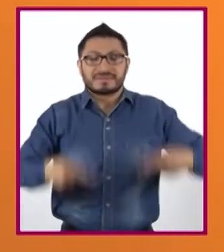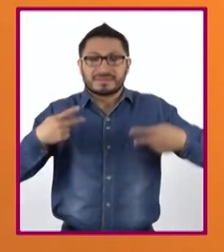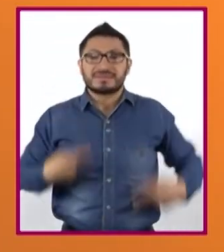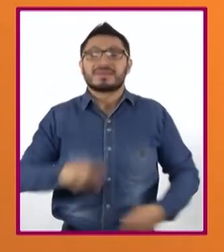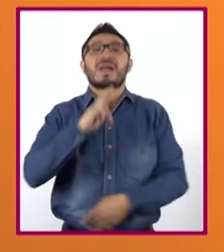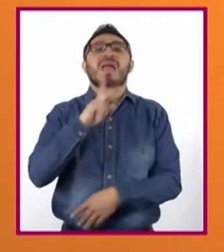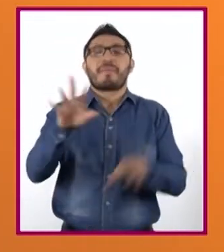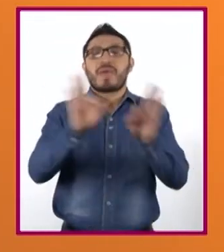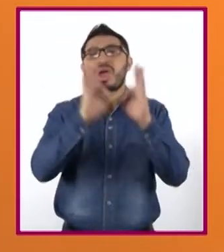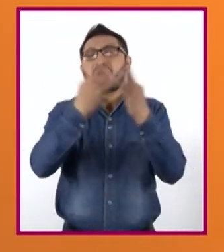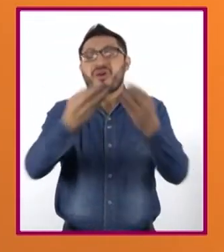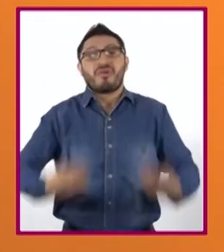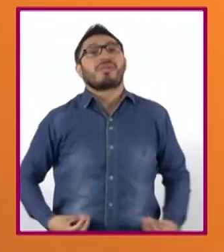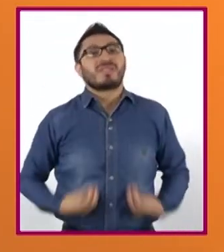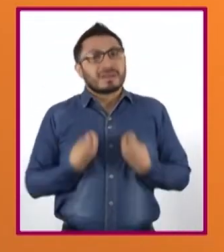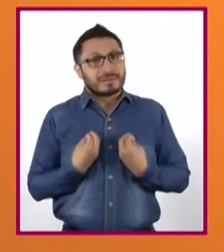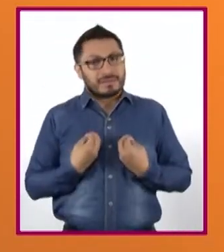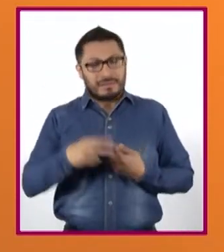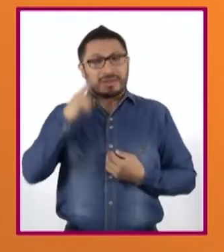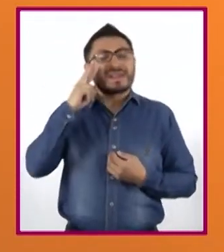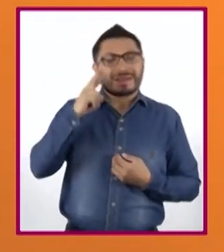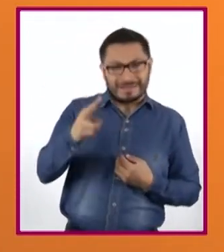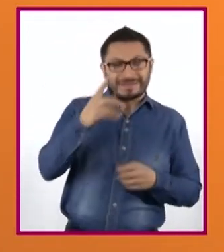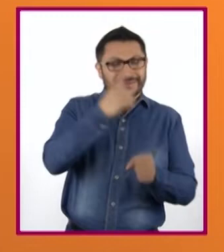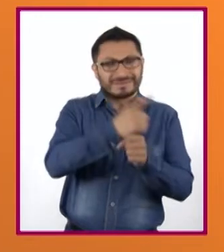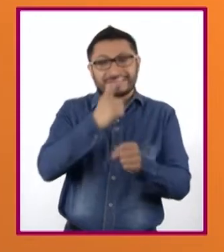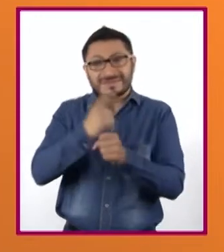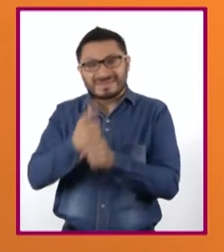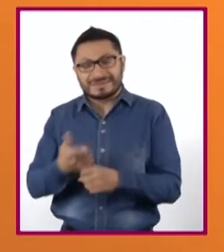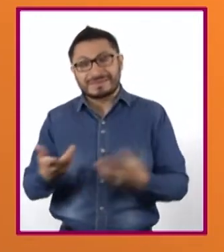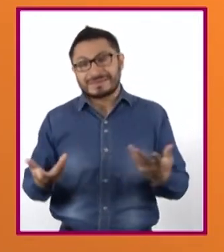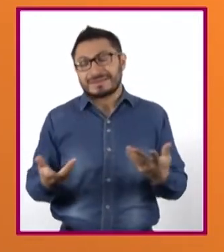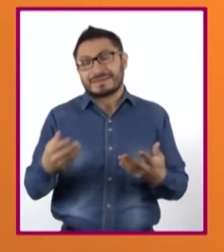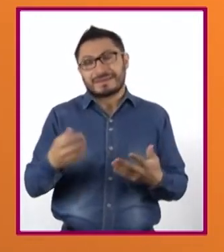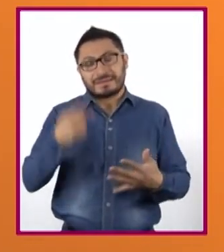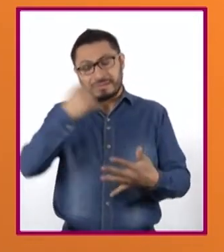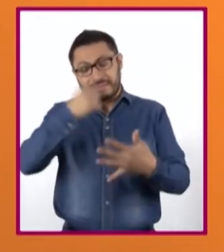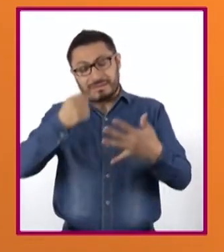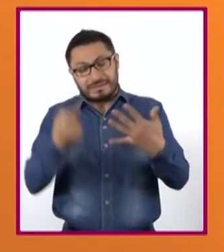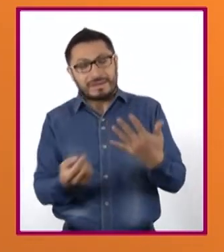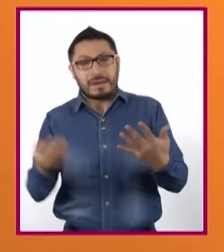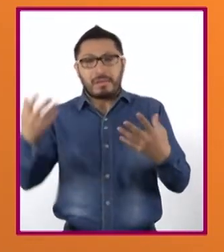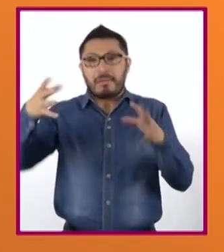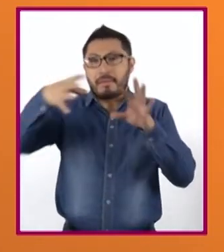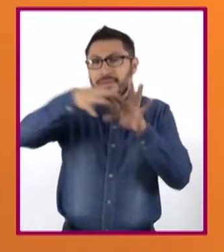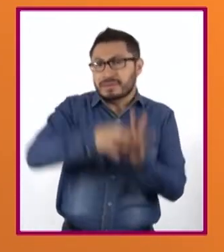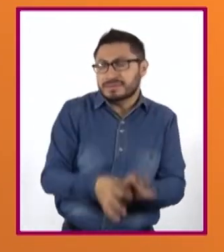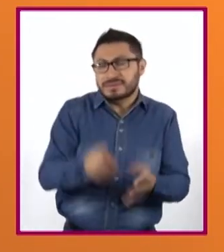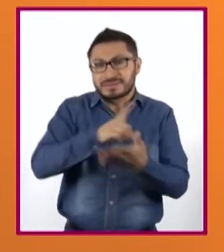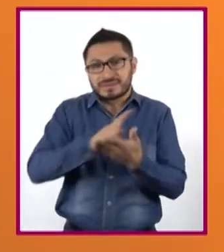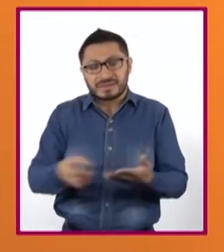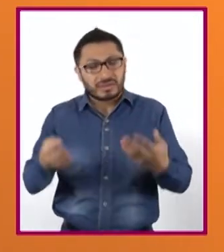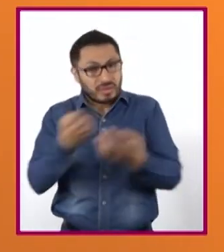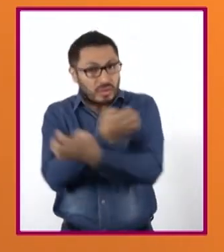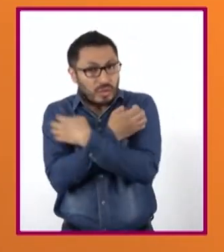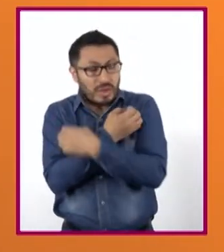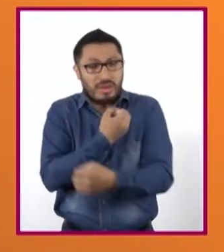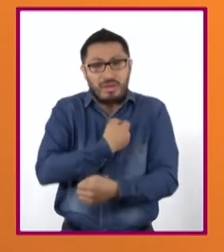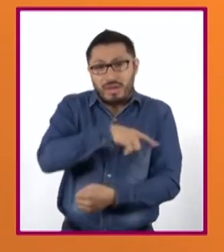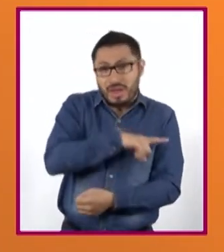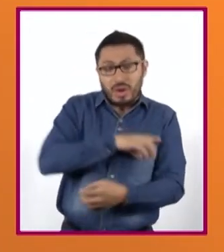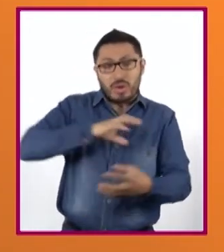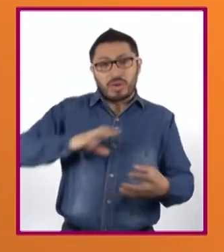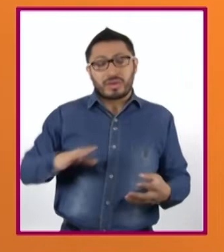mejores condiciones de vida. Como vemos, estas cuestiones tienen que ver con el derecho a la educación, la salud y un medio ambiente